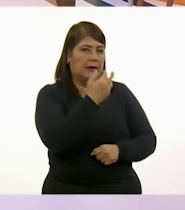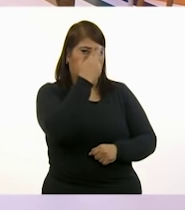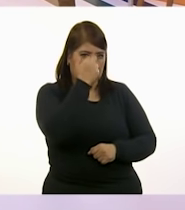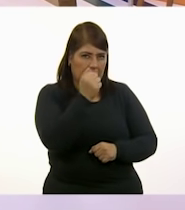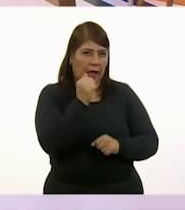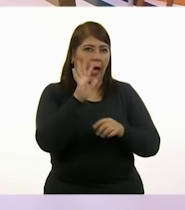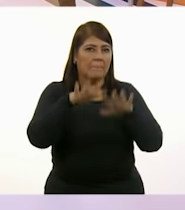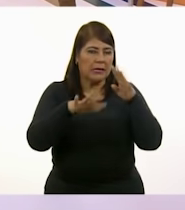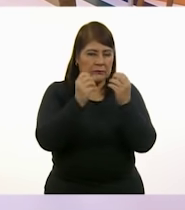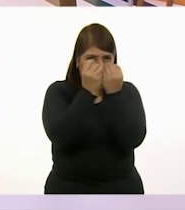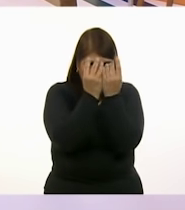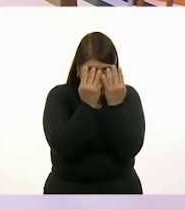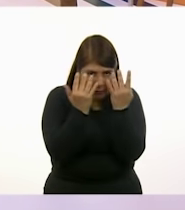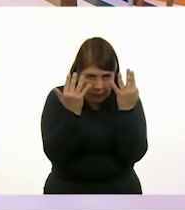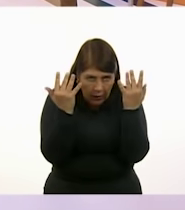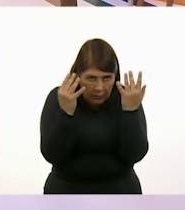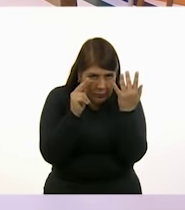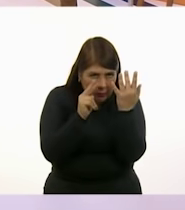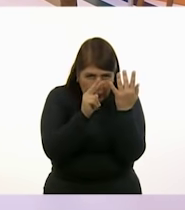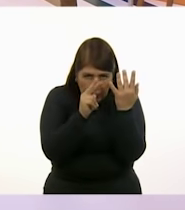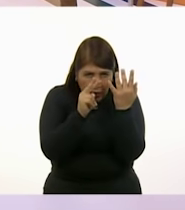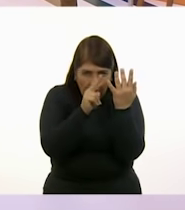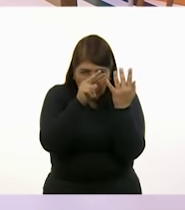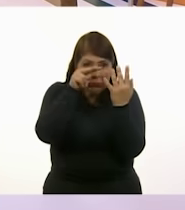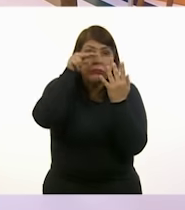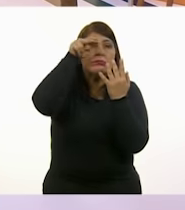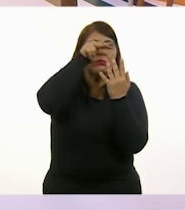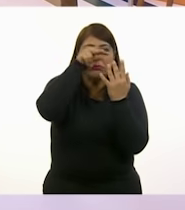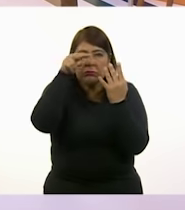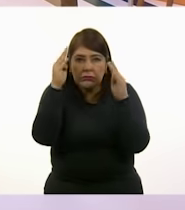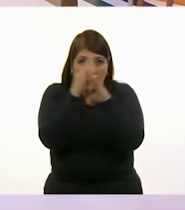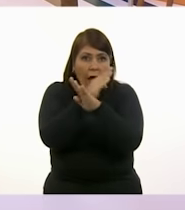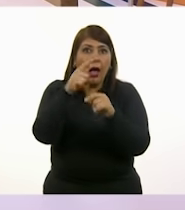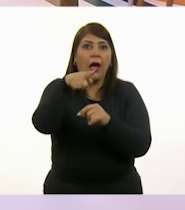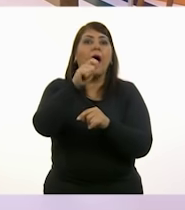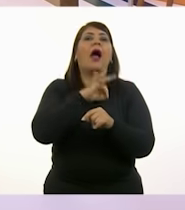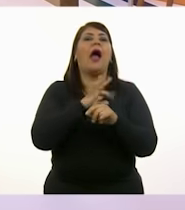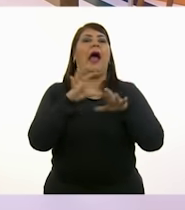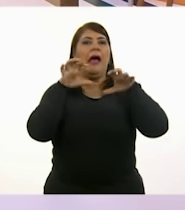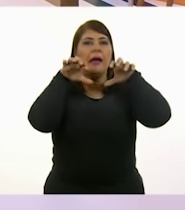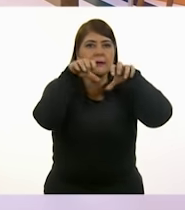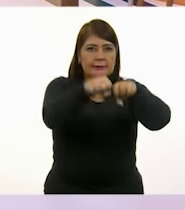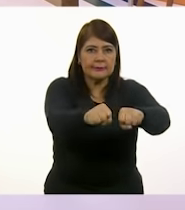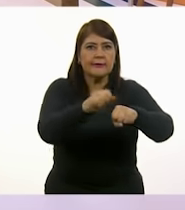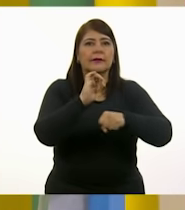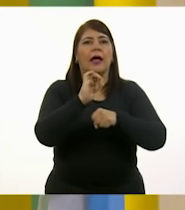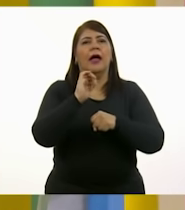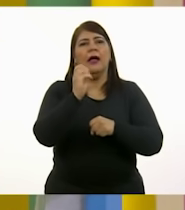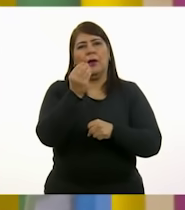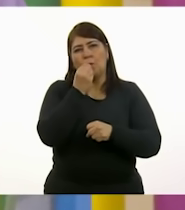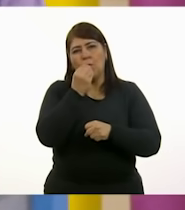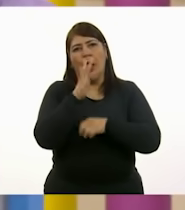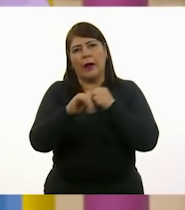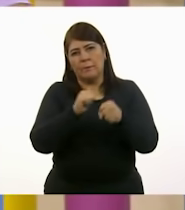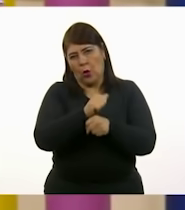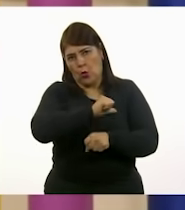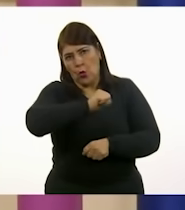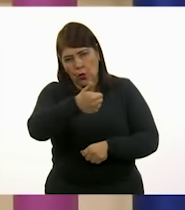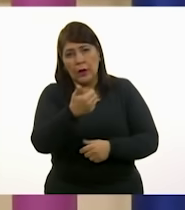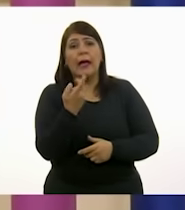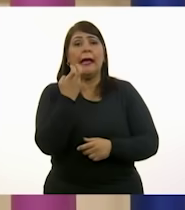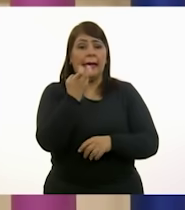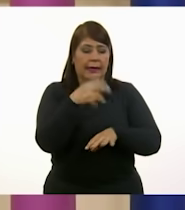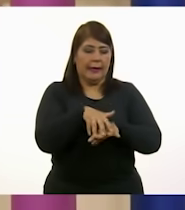esconderse y sorprender a sus presas Cierto Muy bien Por eso tiene esas patas Ahora te voy a